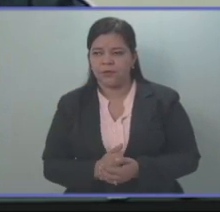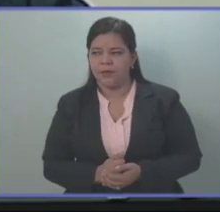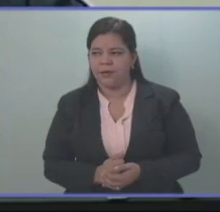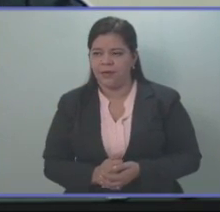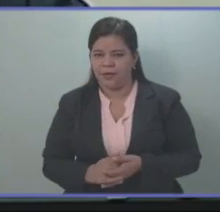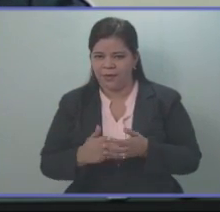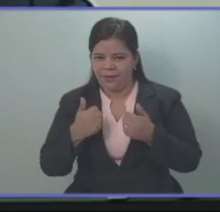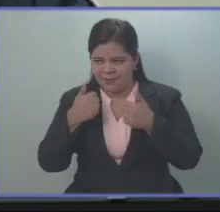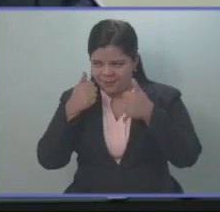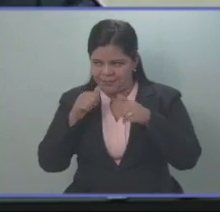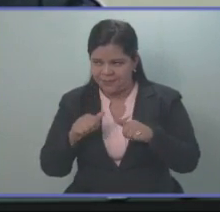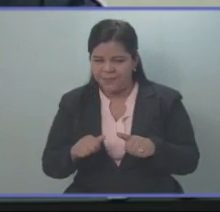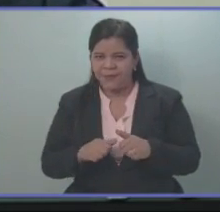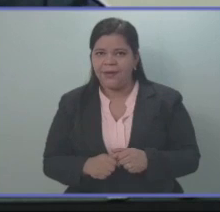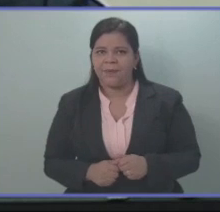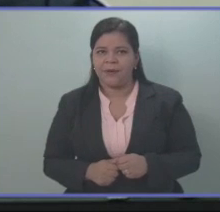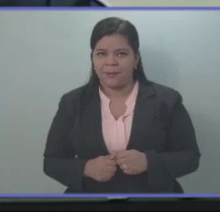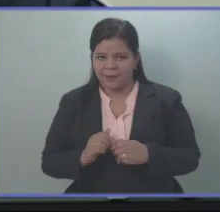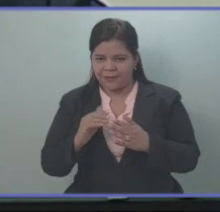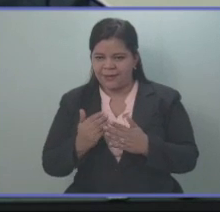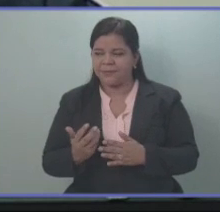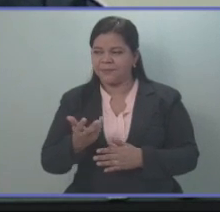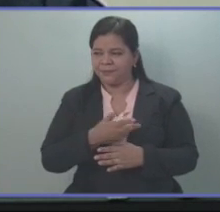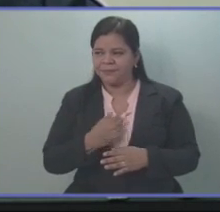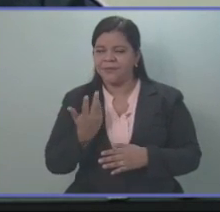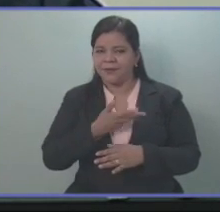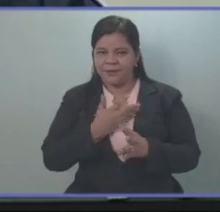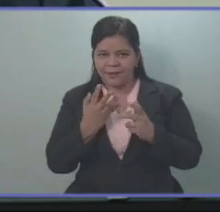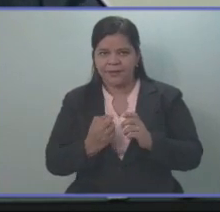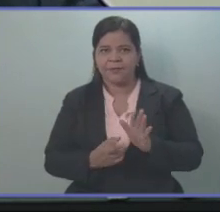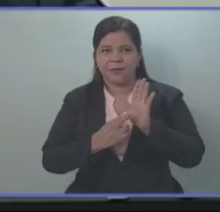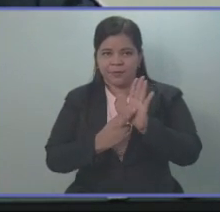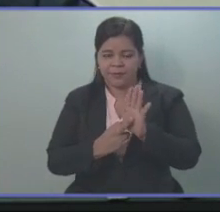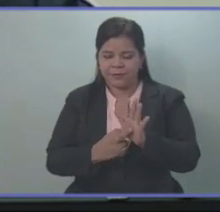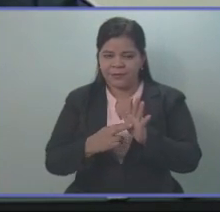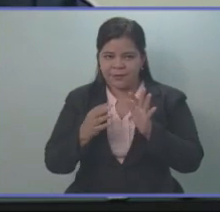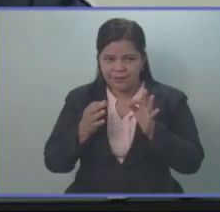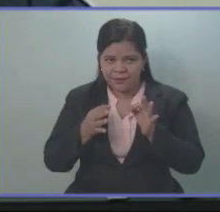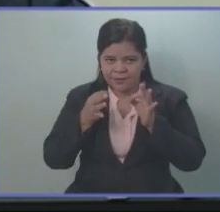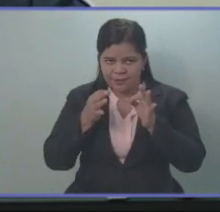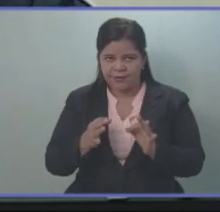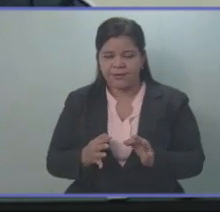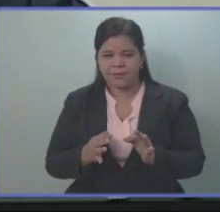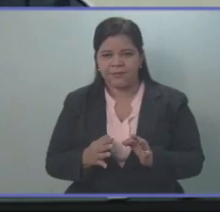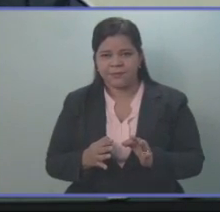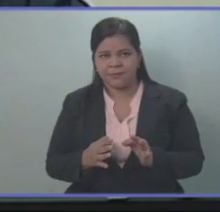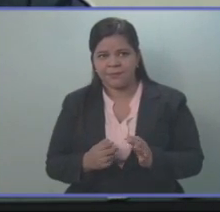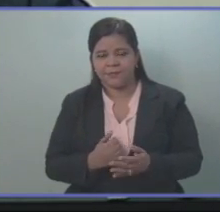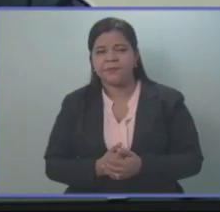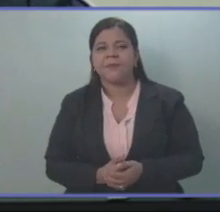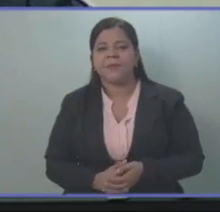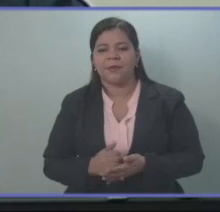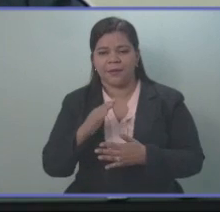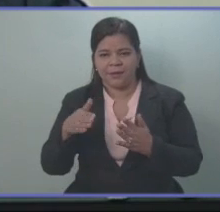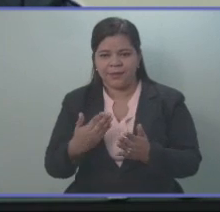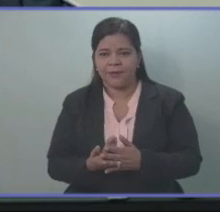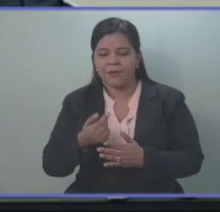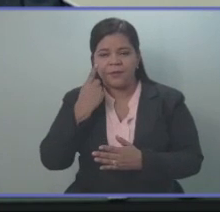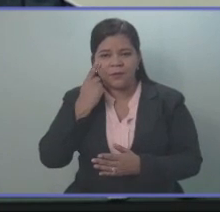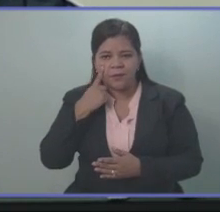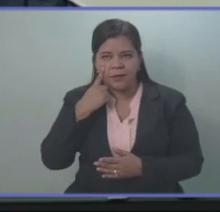meses tenía la función de representarnos dignamente en el Estado Plurinacional de